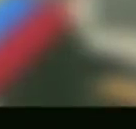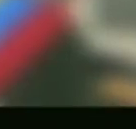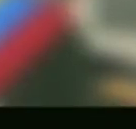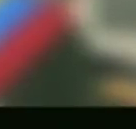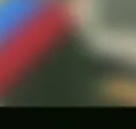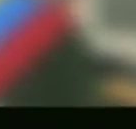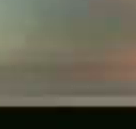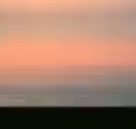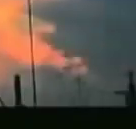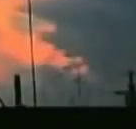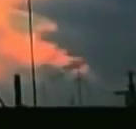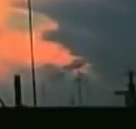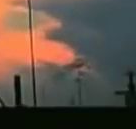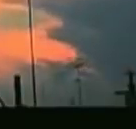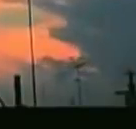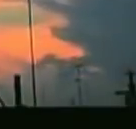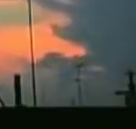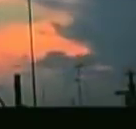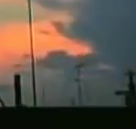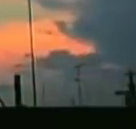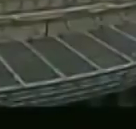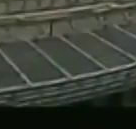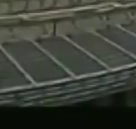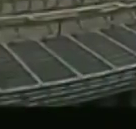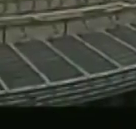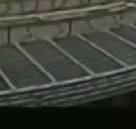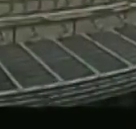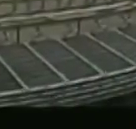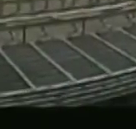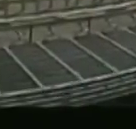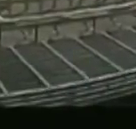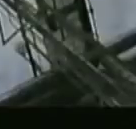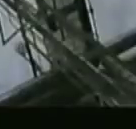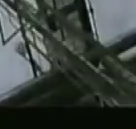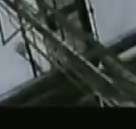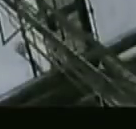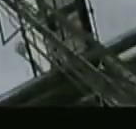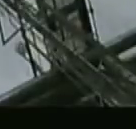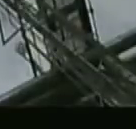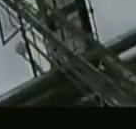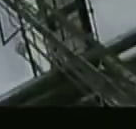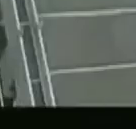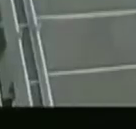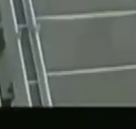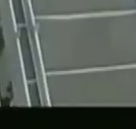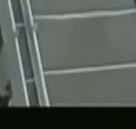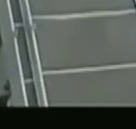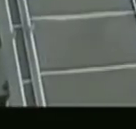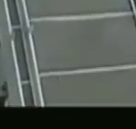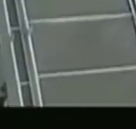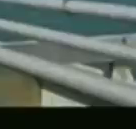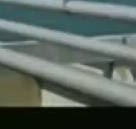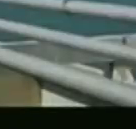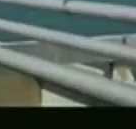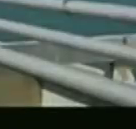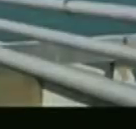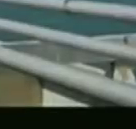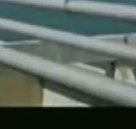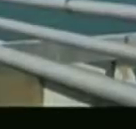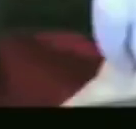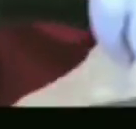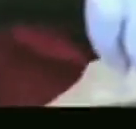Victoria número 7. Frente a la intención de que Venezuela quedara en default y aislada financieramente, se creó la comisión